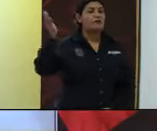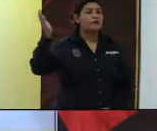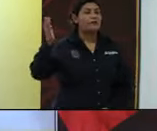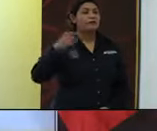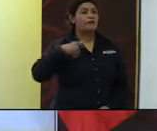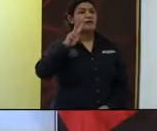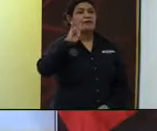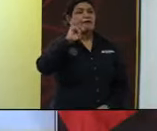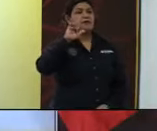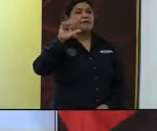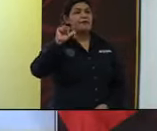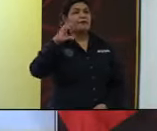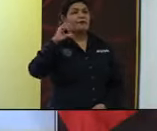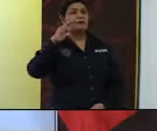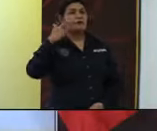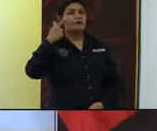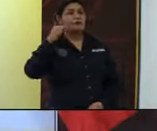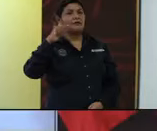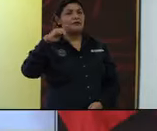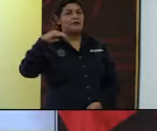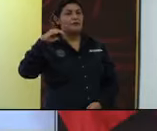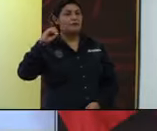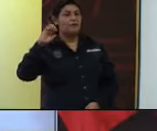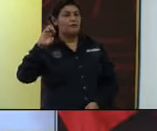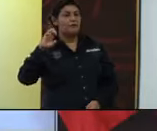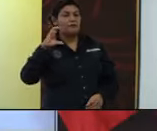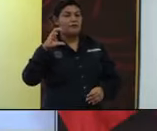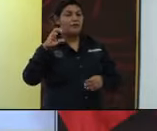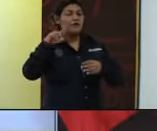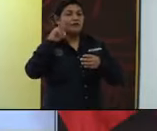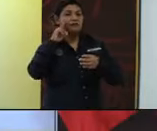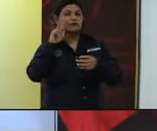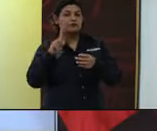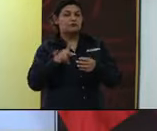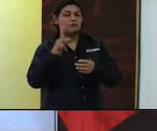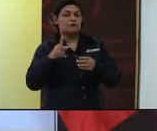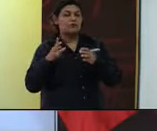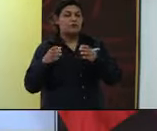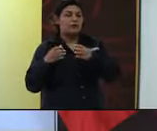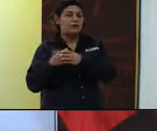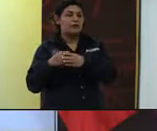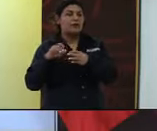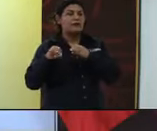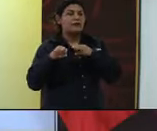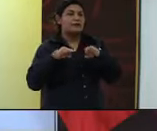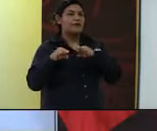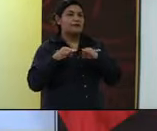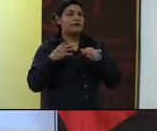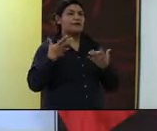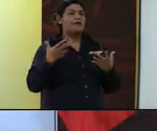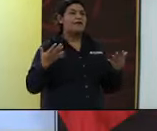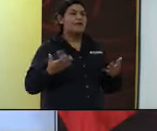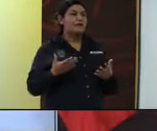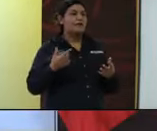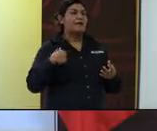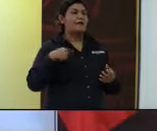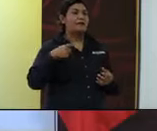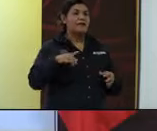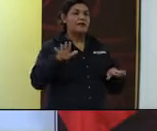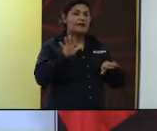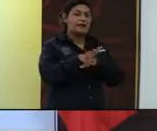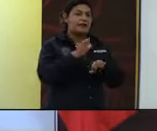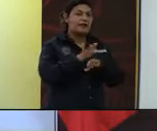Villa Cuauhtémoc, ahí fuimos a supervisar los trabajos que se están haciendo en la colonia Ampliación Jardín de Villa Cuauhtémoc. Estamos ahí cambiando